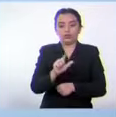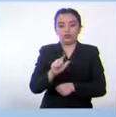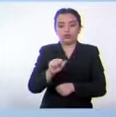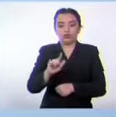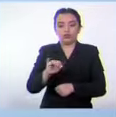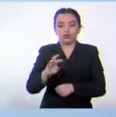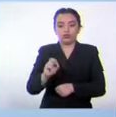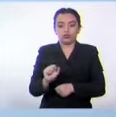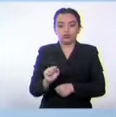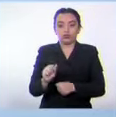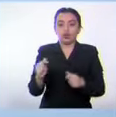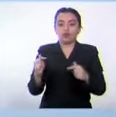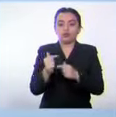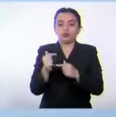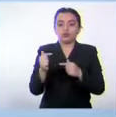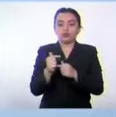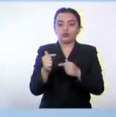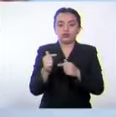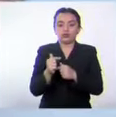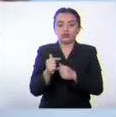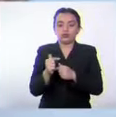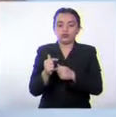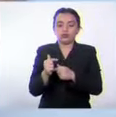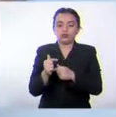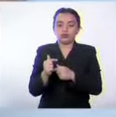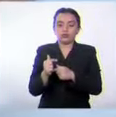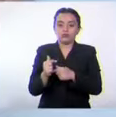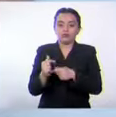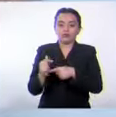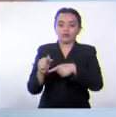es igual al volumen de soluto